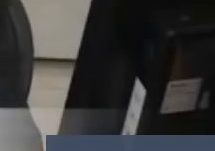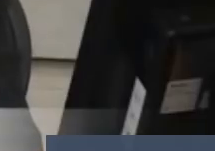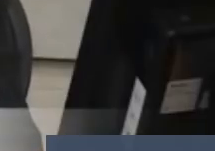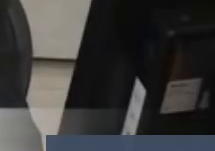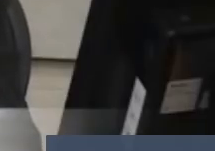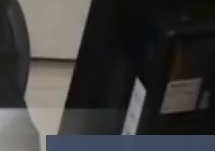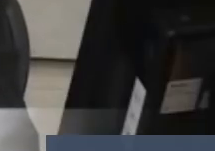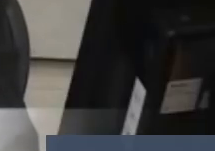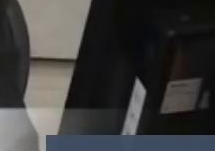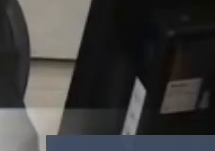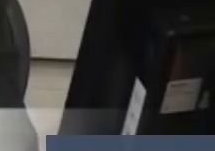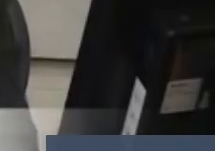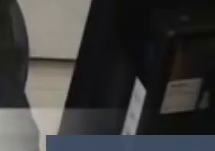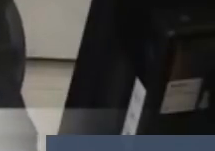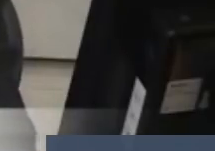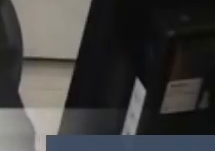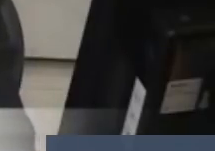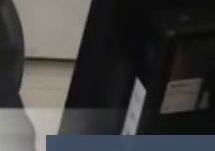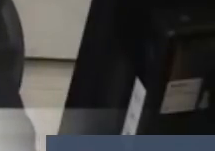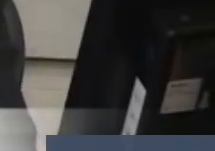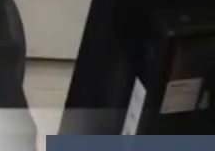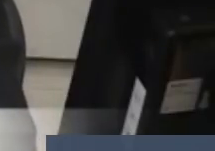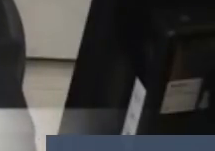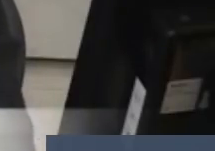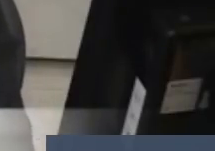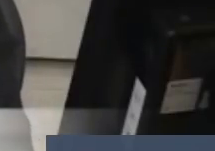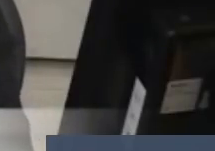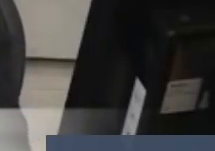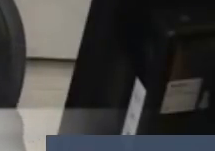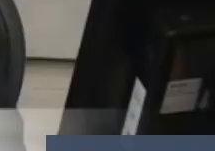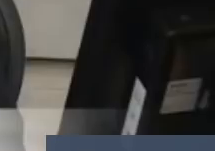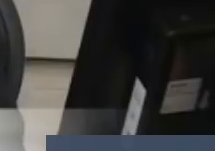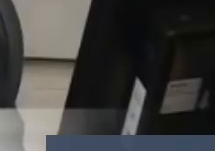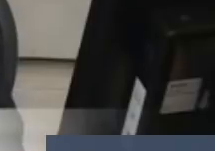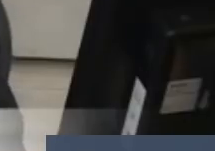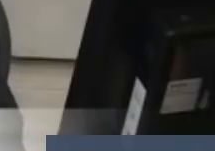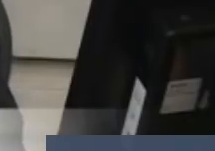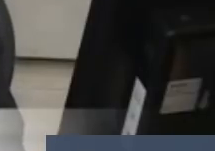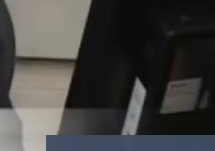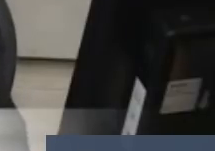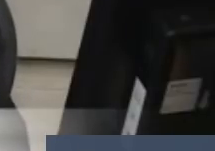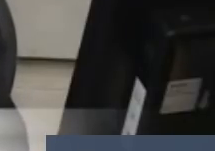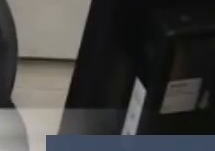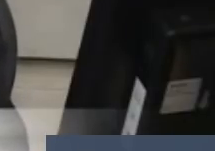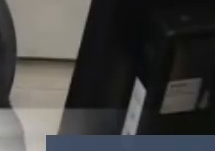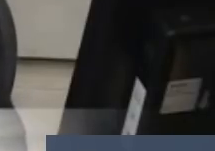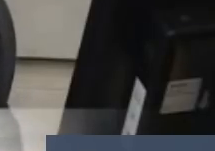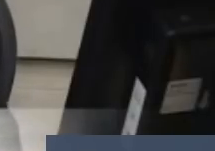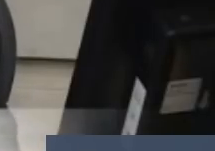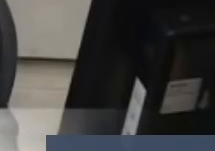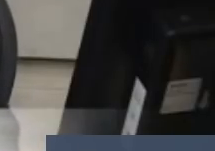Es una pregunta que cualquier congresista debería hacerse. ¿Qué es ser congresista en Colombia? ¿Para qué